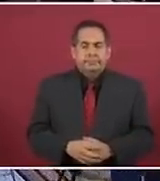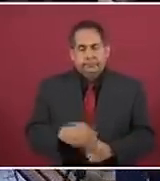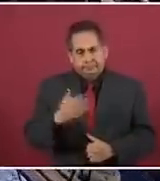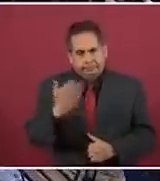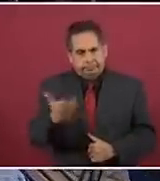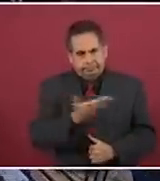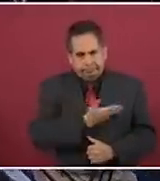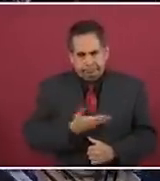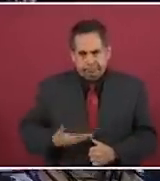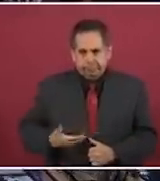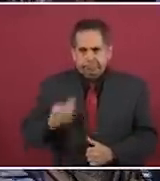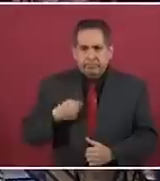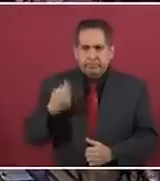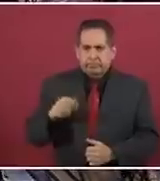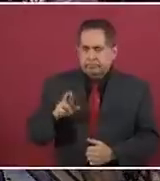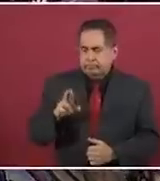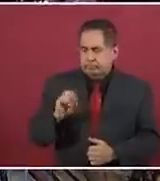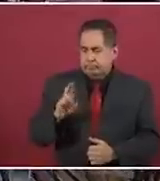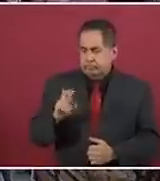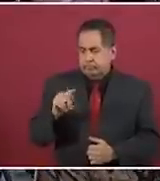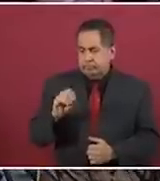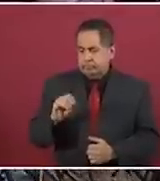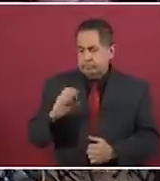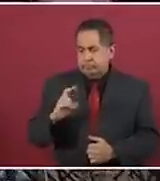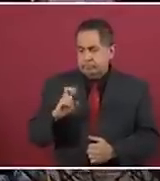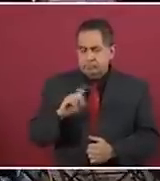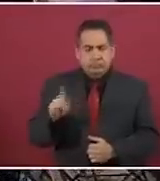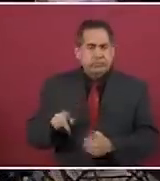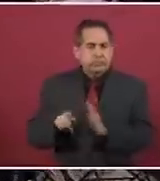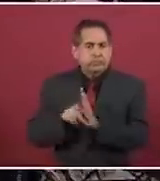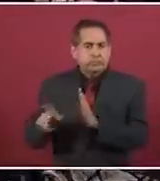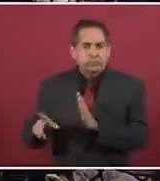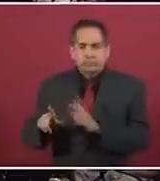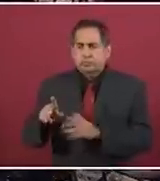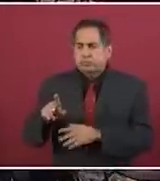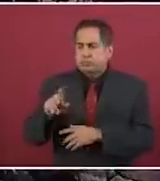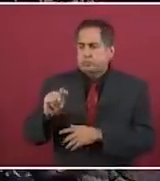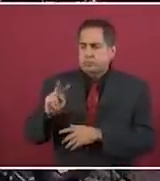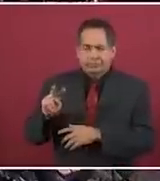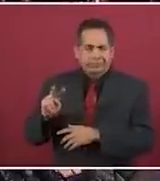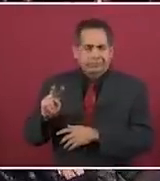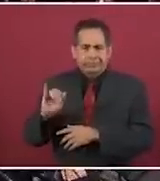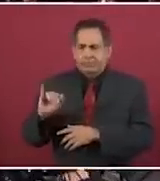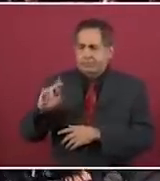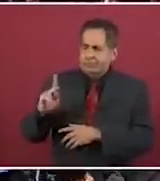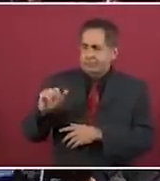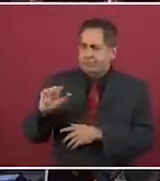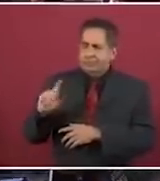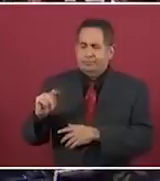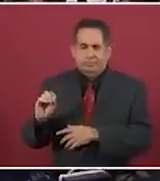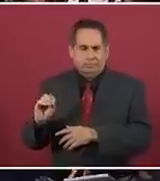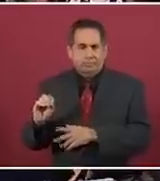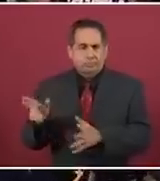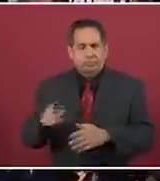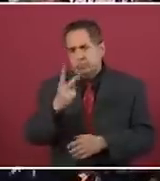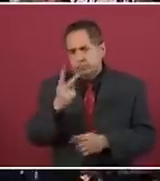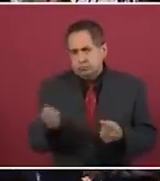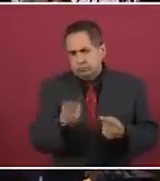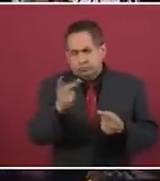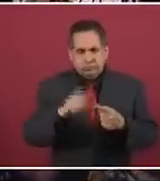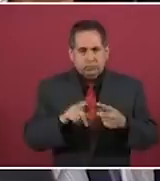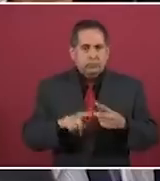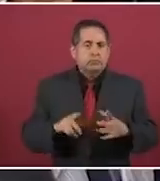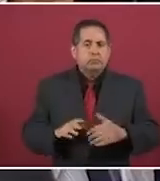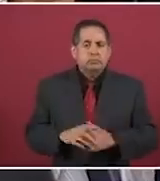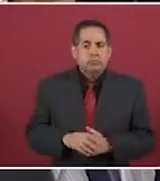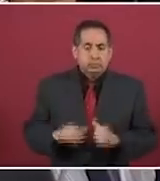Presidente, Roberto Cruz, de Impacto Diario, Revista y TV. 2 preguntas. La